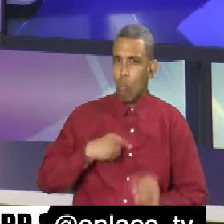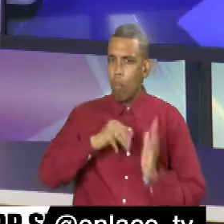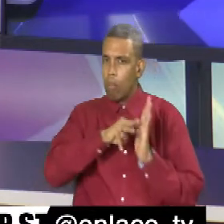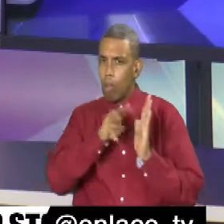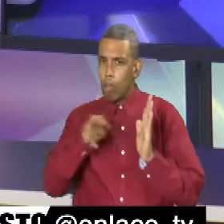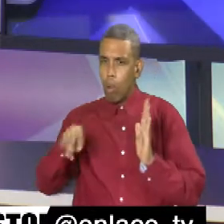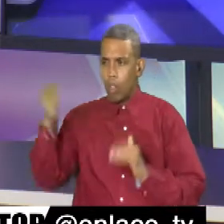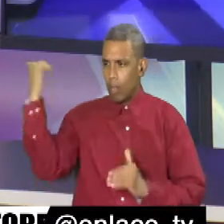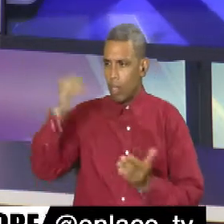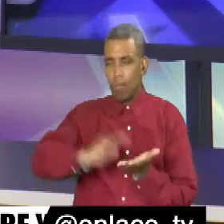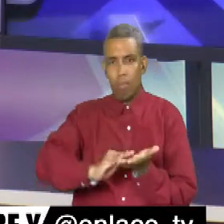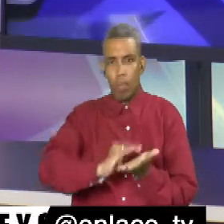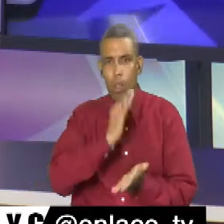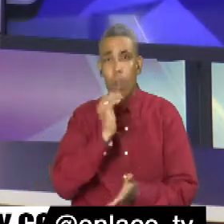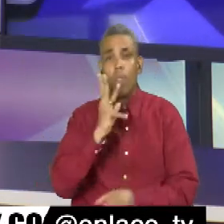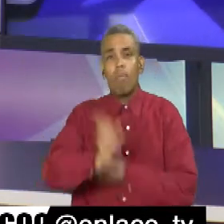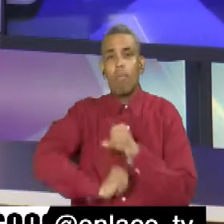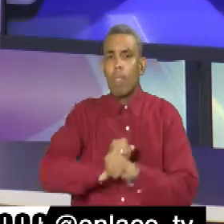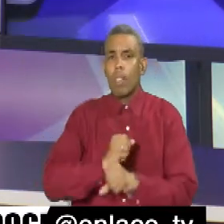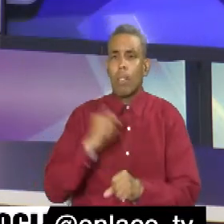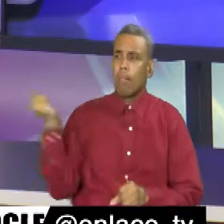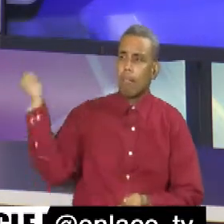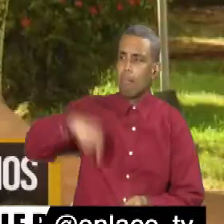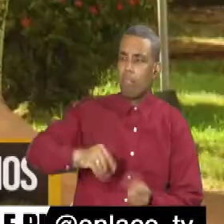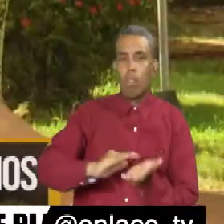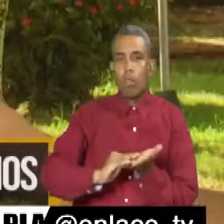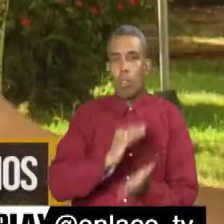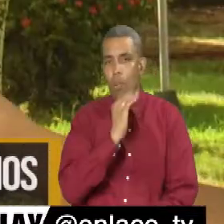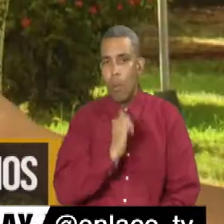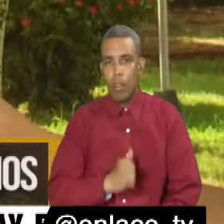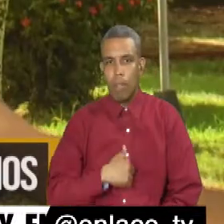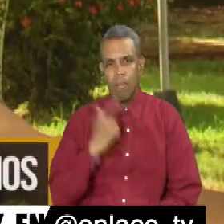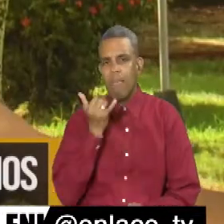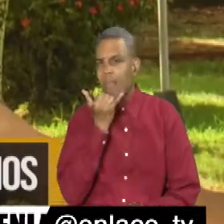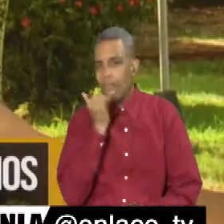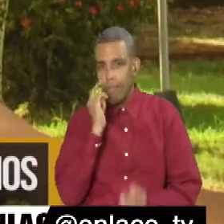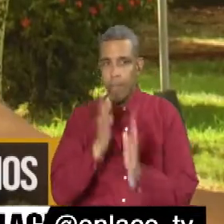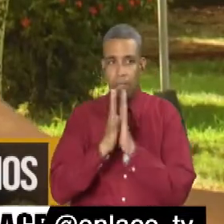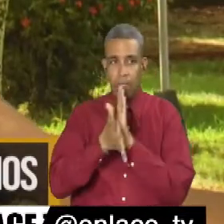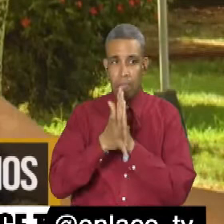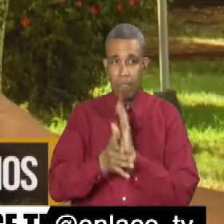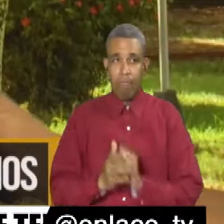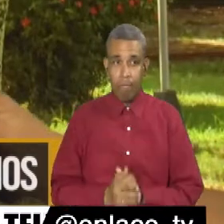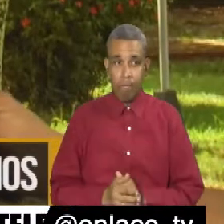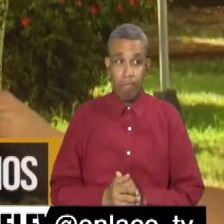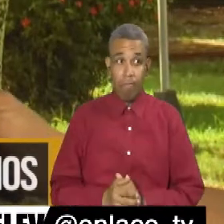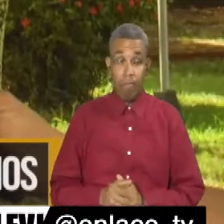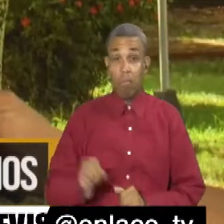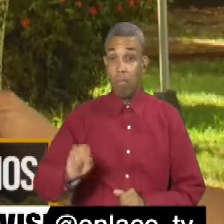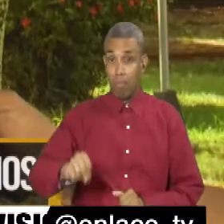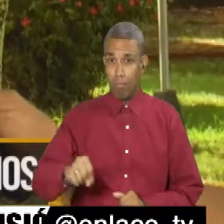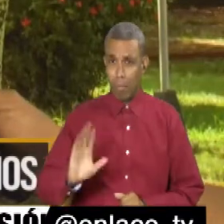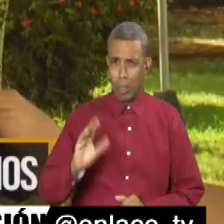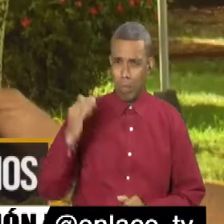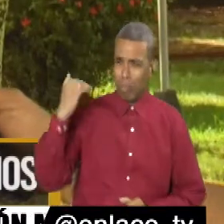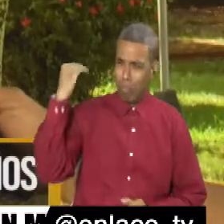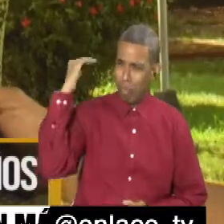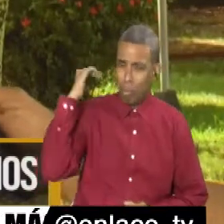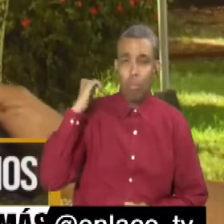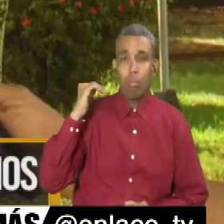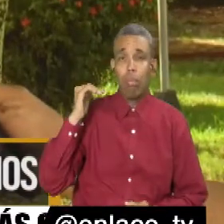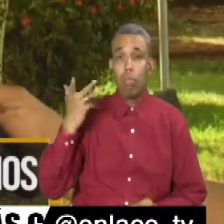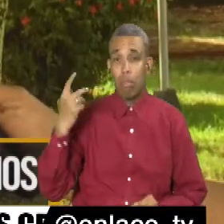ninguna solución por parte de la entidad. La denuncia es este inconveniente que tenemos nosotros de hace rato aquí, Pedro, y de verdad